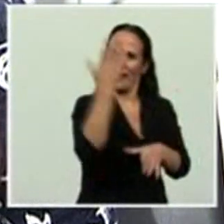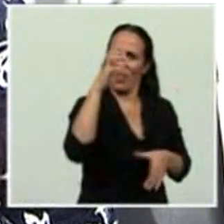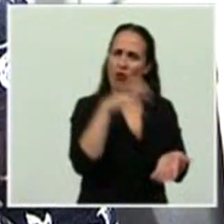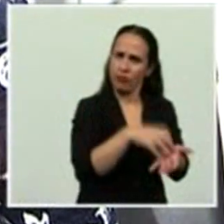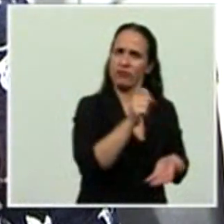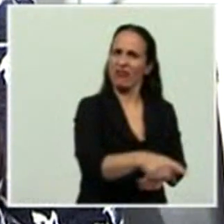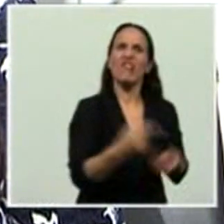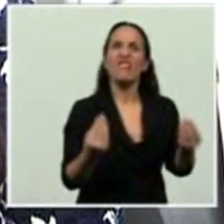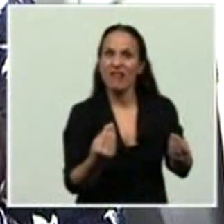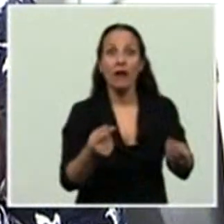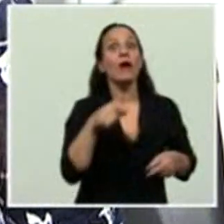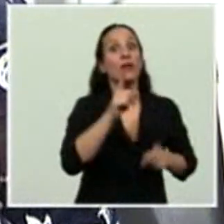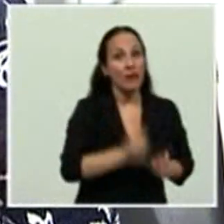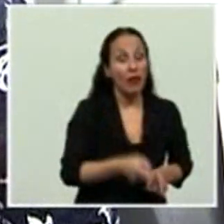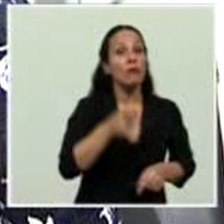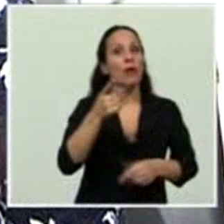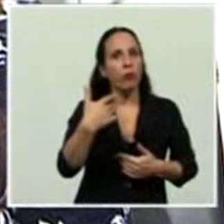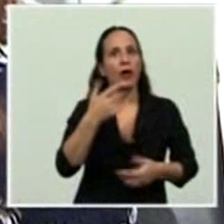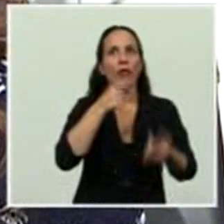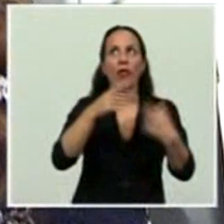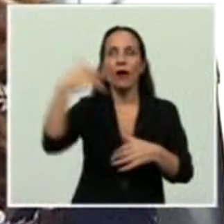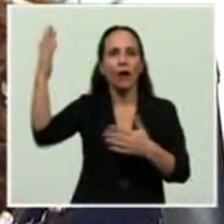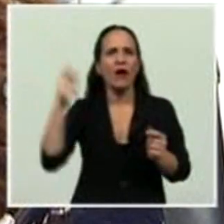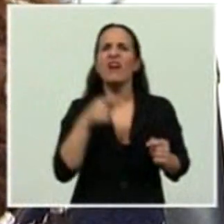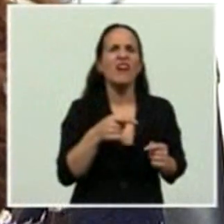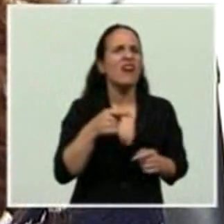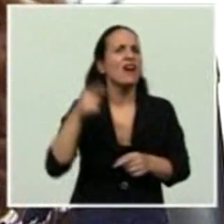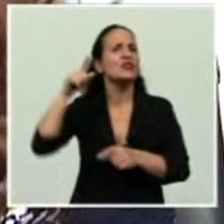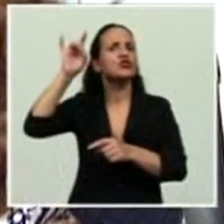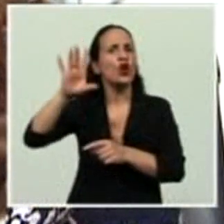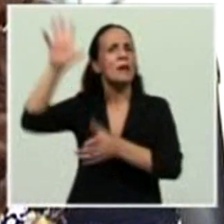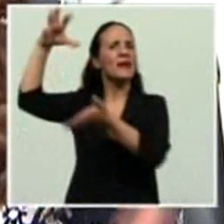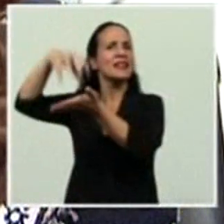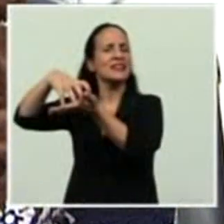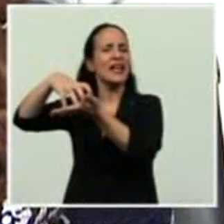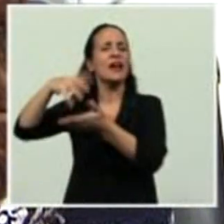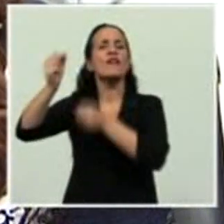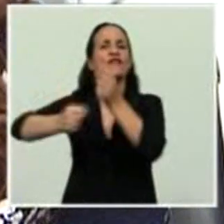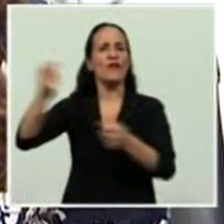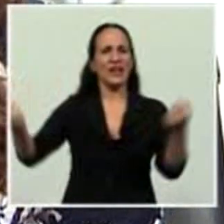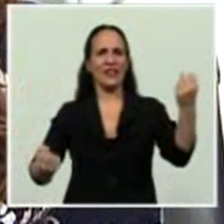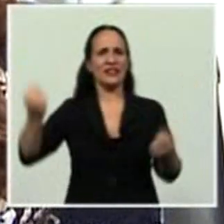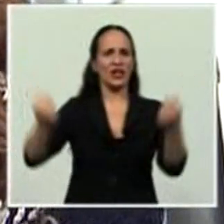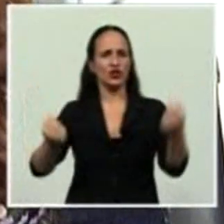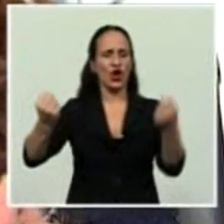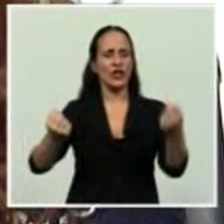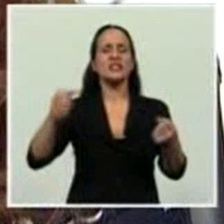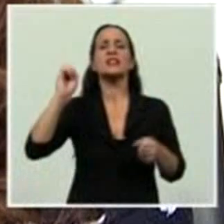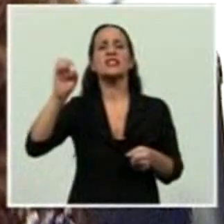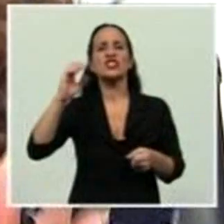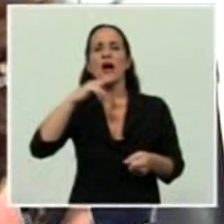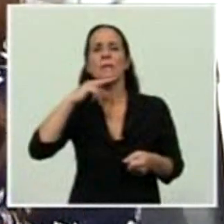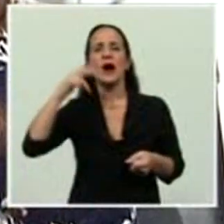comercializado en el exterior con exclusividad por la fábrica de tractores John Deere que como ustedes saben es una de las más